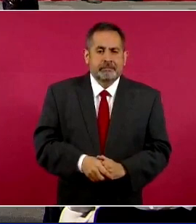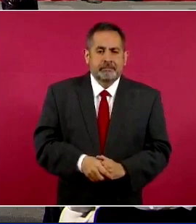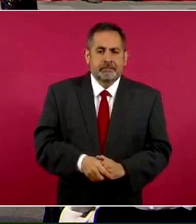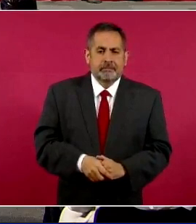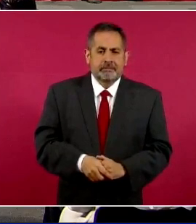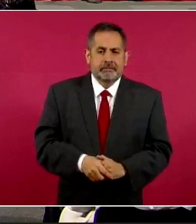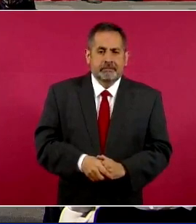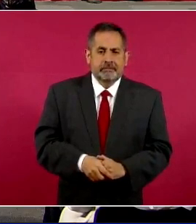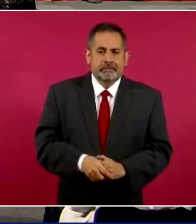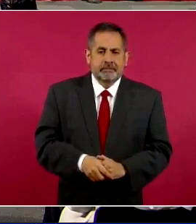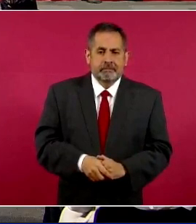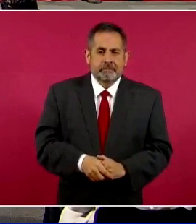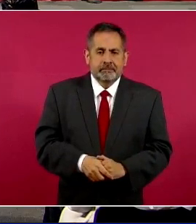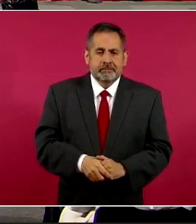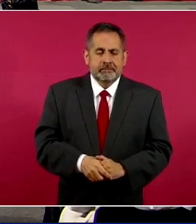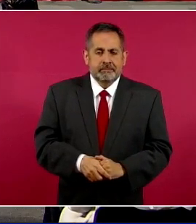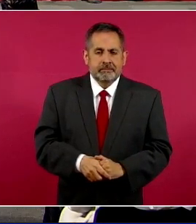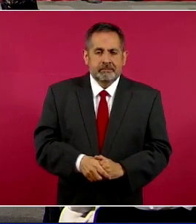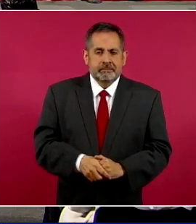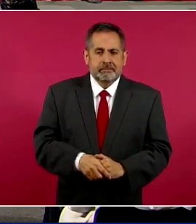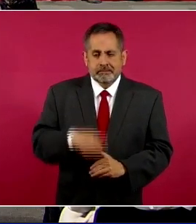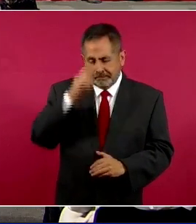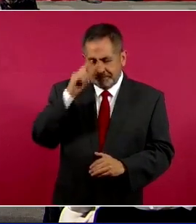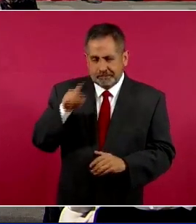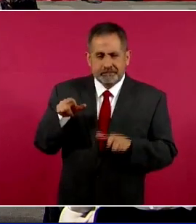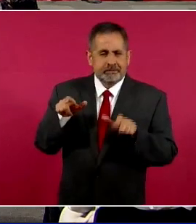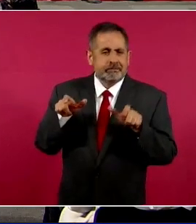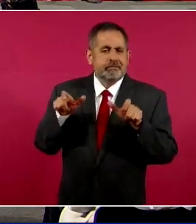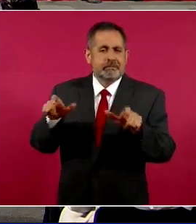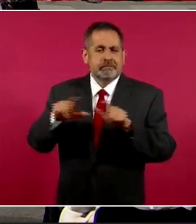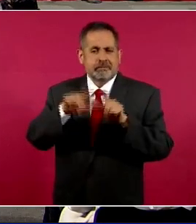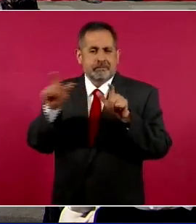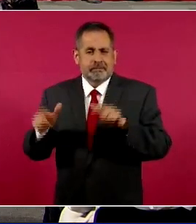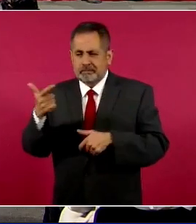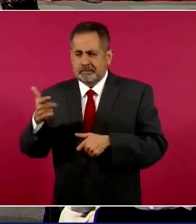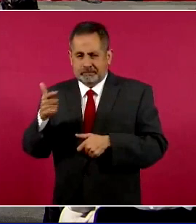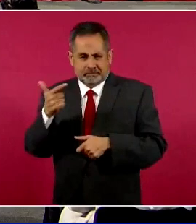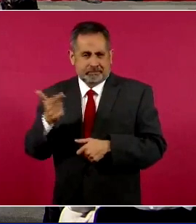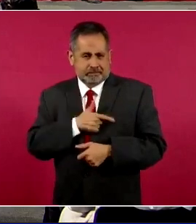Frenan adquisición de cascos para la Guardia Nacional.